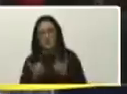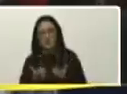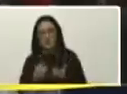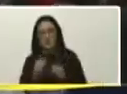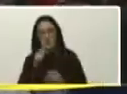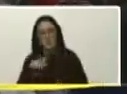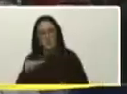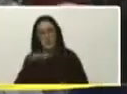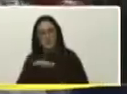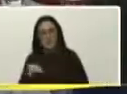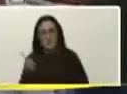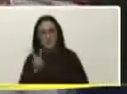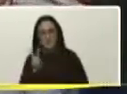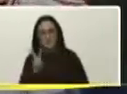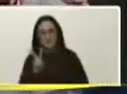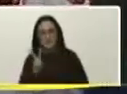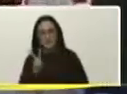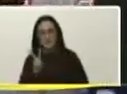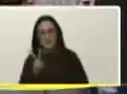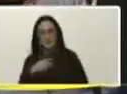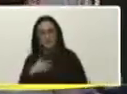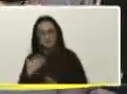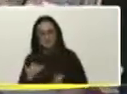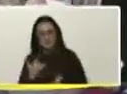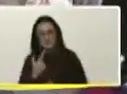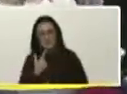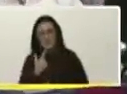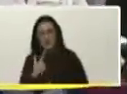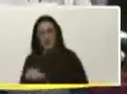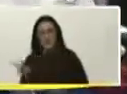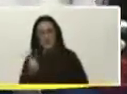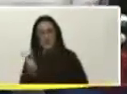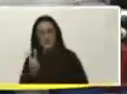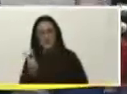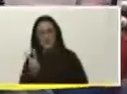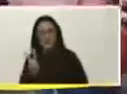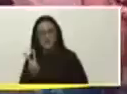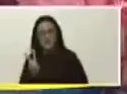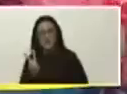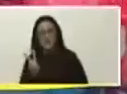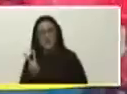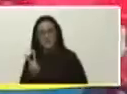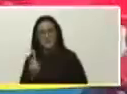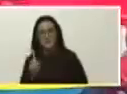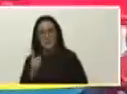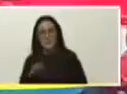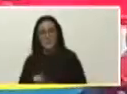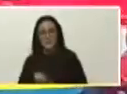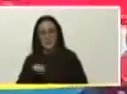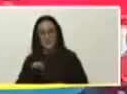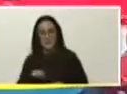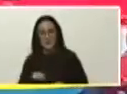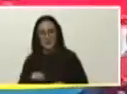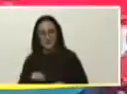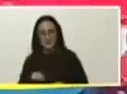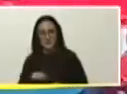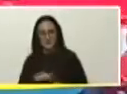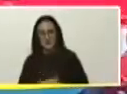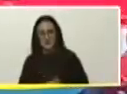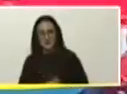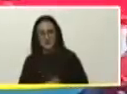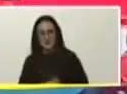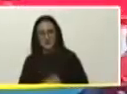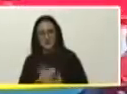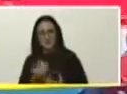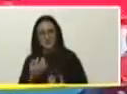Venezuela, por eso es que le digo que Venezuela ha dado los primeros pasos, que